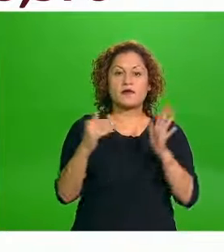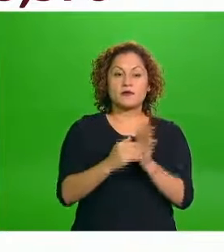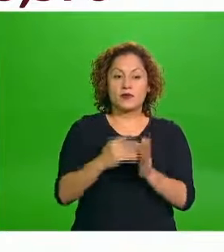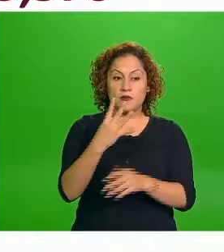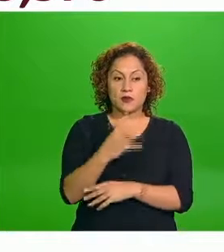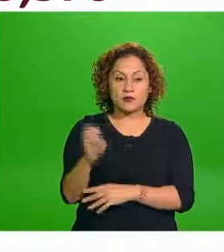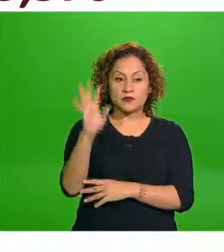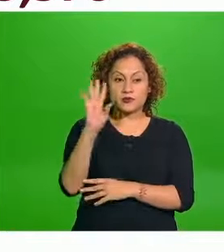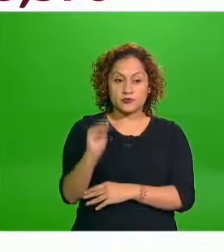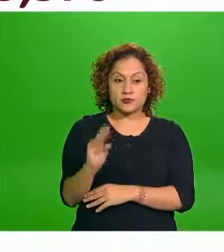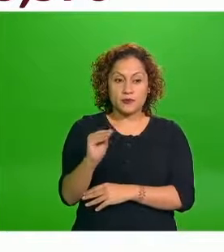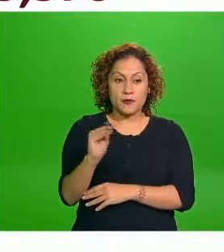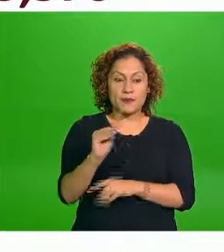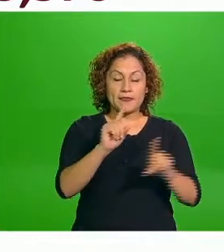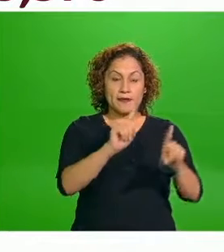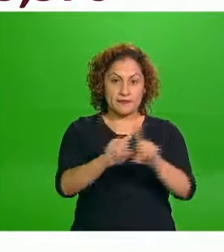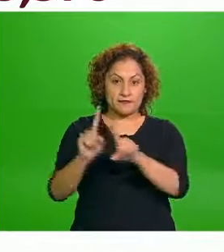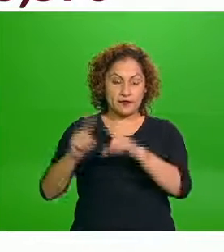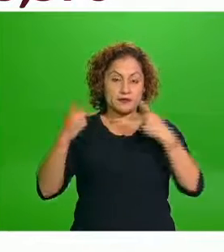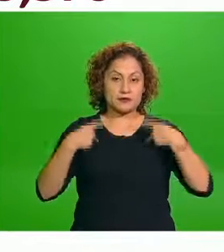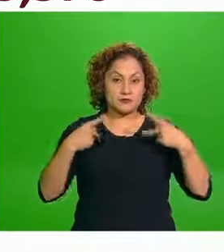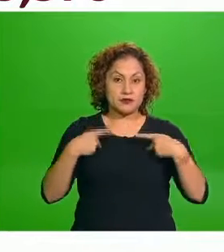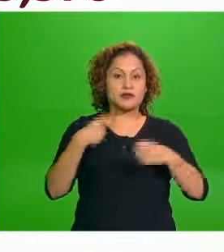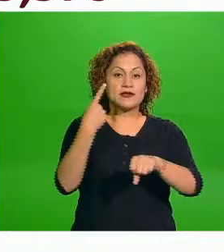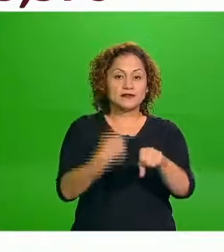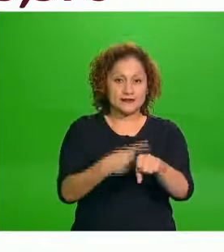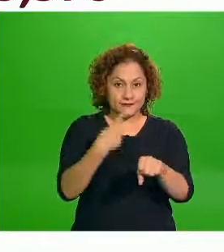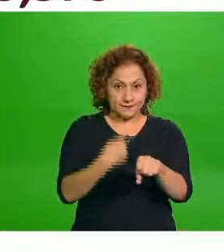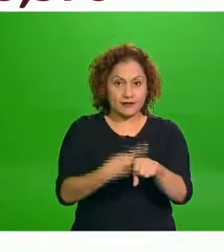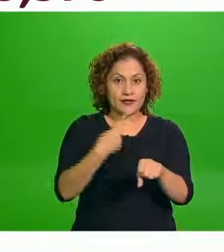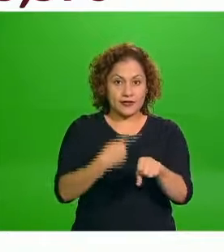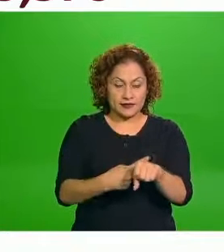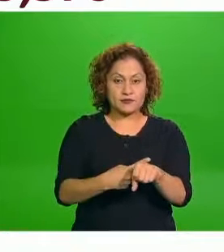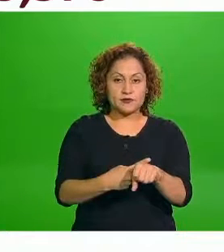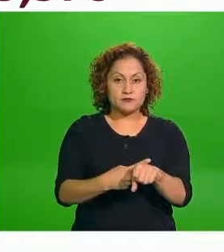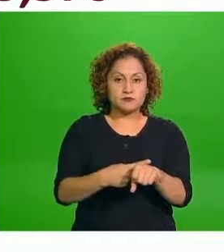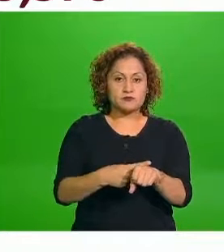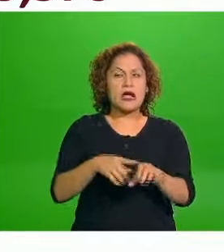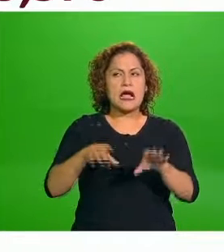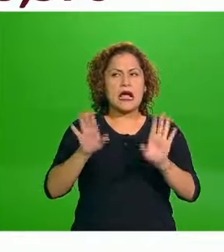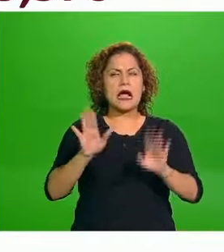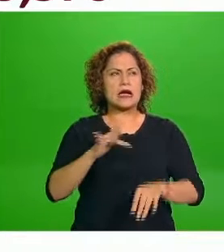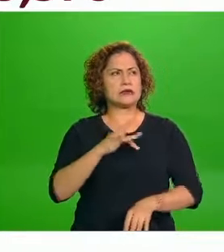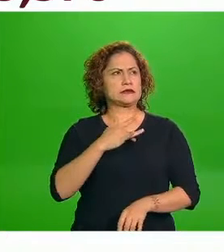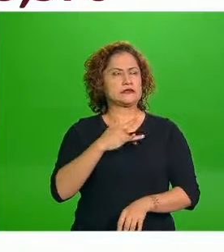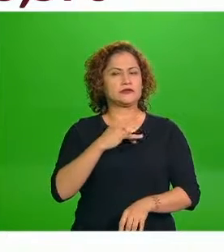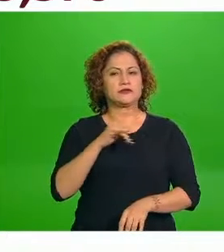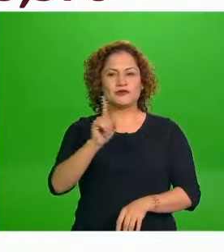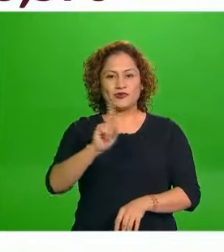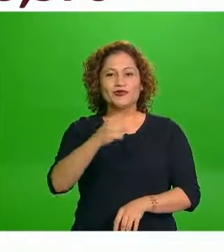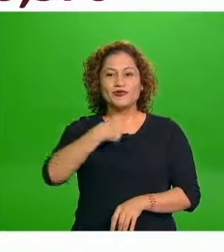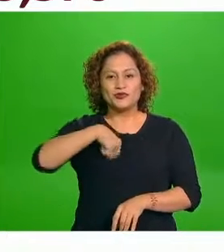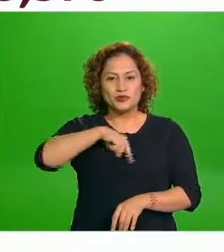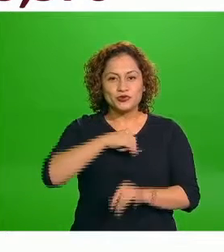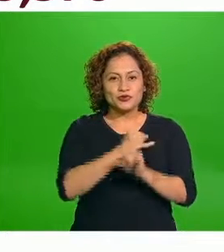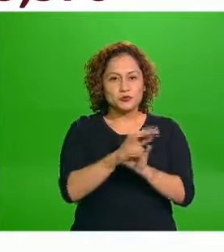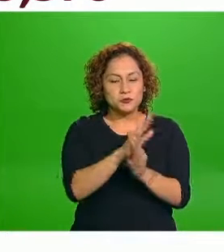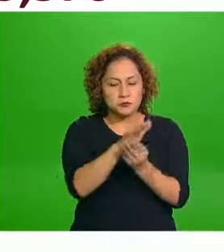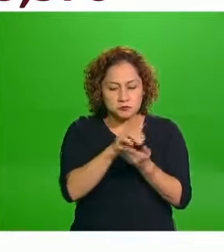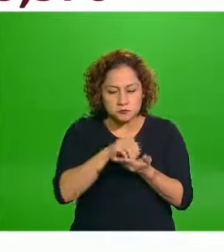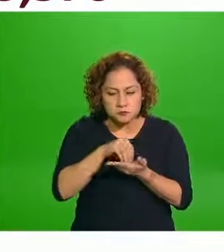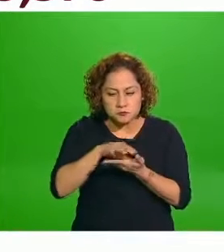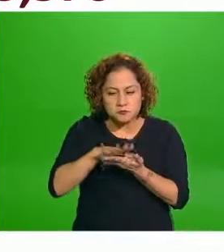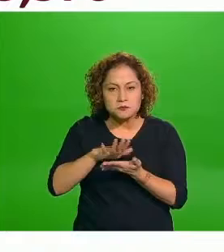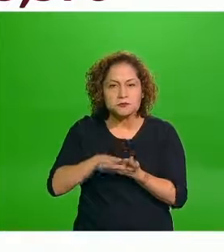2.551.490 casos estimados, ¿no? Van más allá de la pura confirmación, sino que nosotros hacemos un análisis de información y generamos